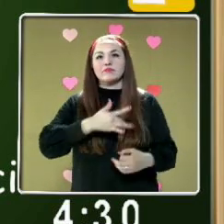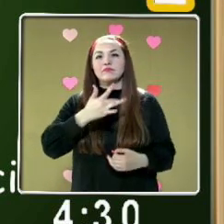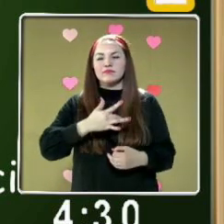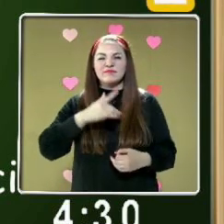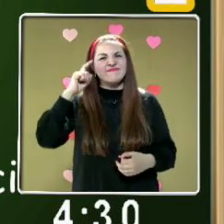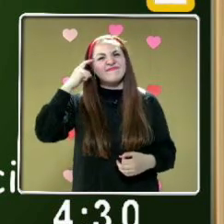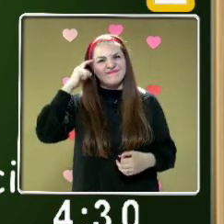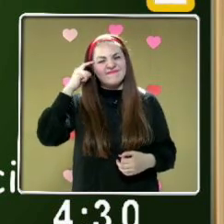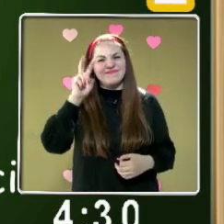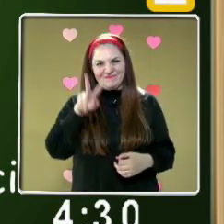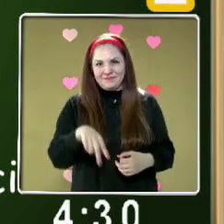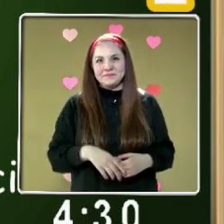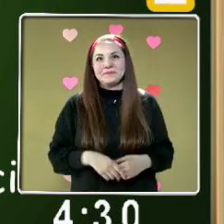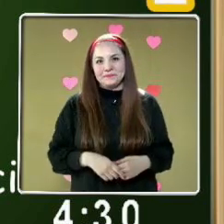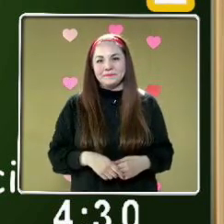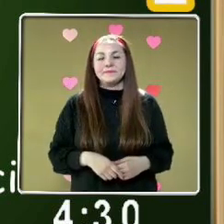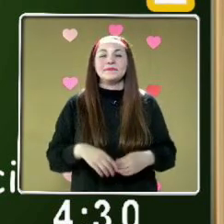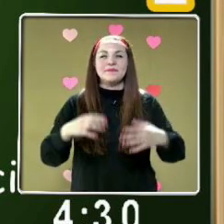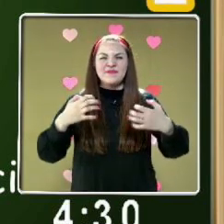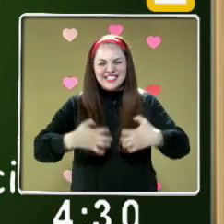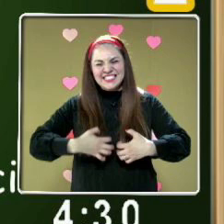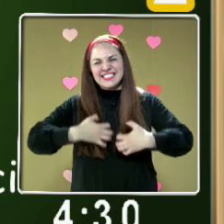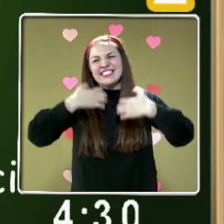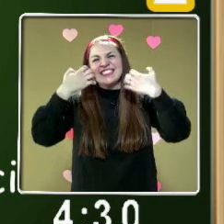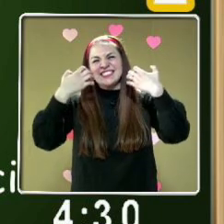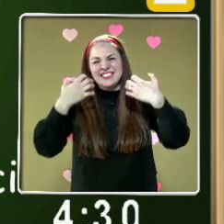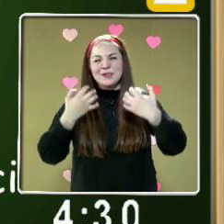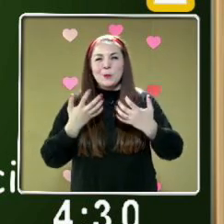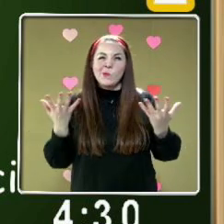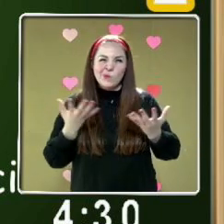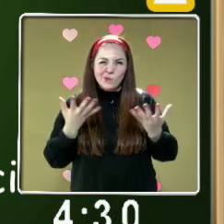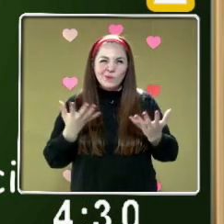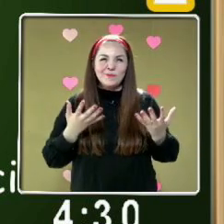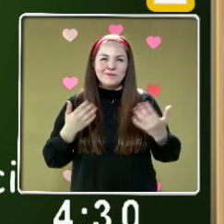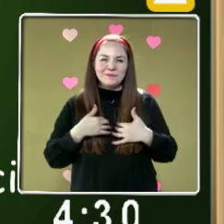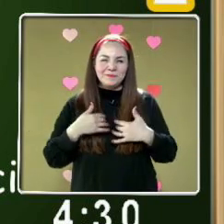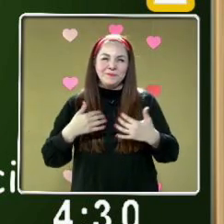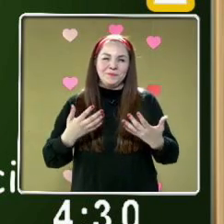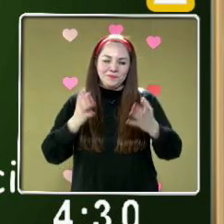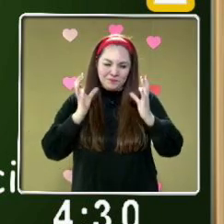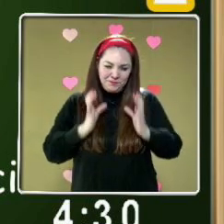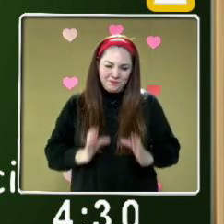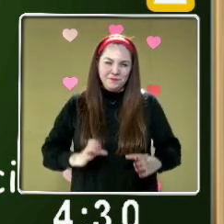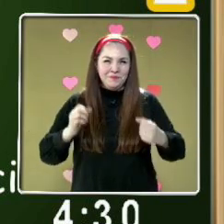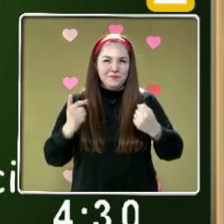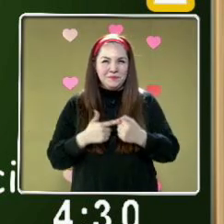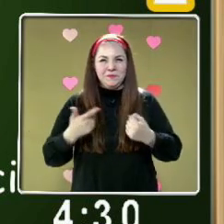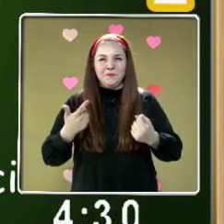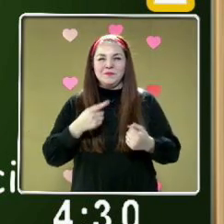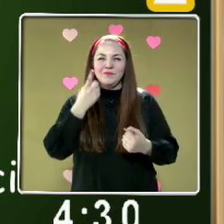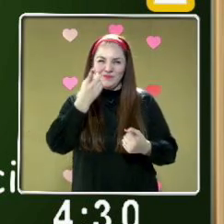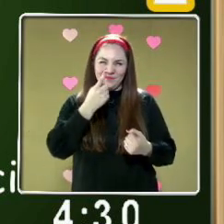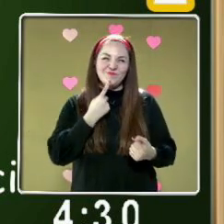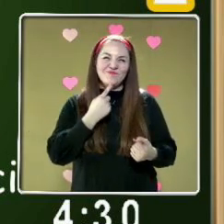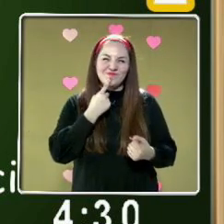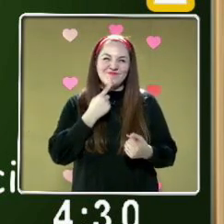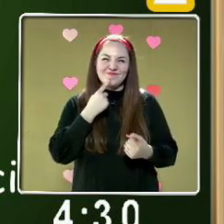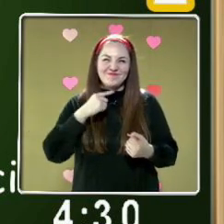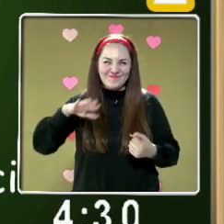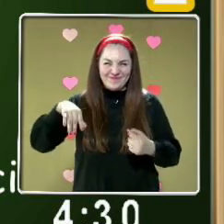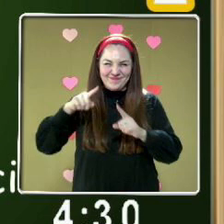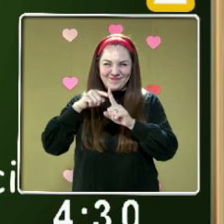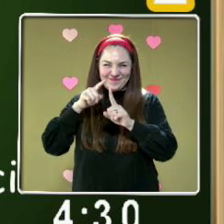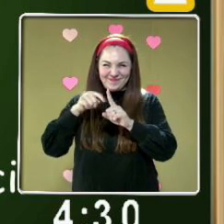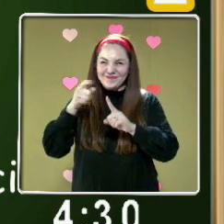del enojo. Okay. Al alterarnos el ánimo se crea una reacción, como por ejemplo el personaje rojo que le salía fuego hacia arriba.